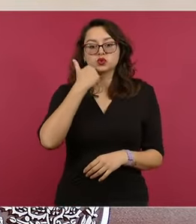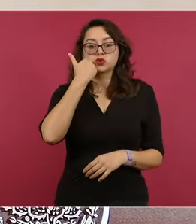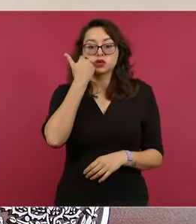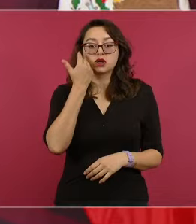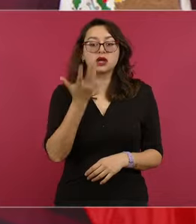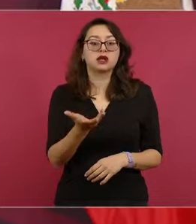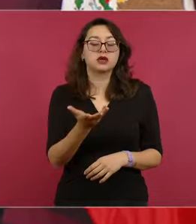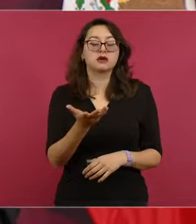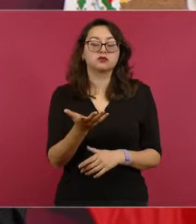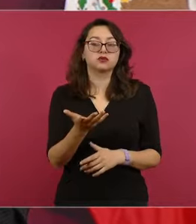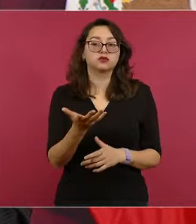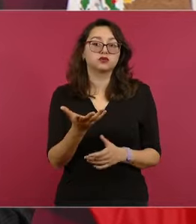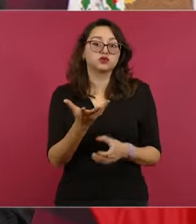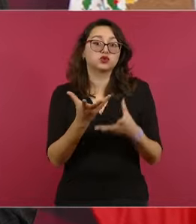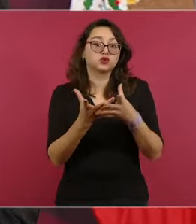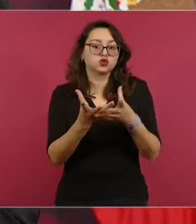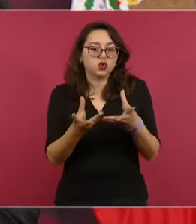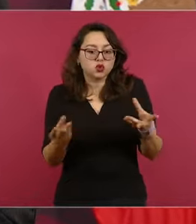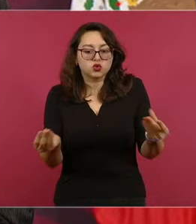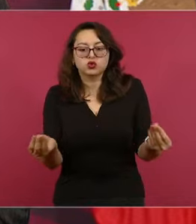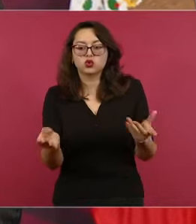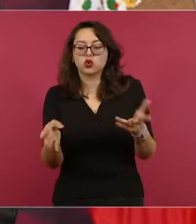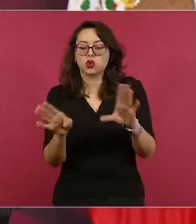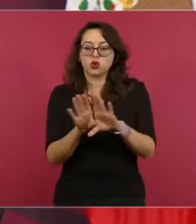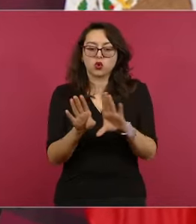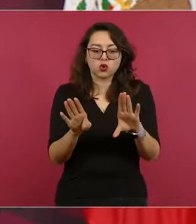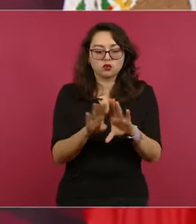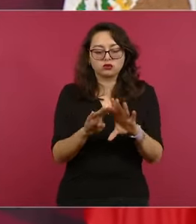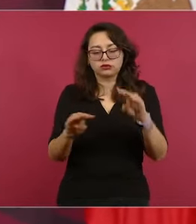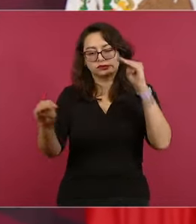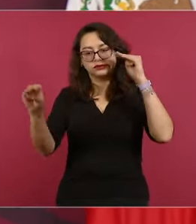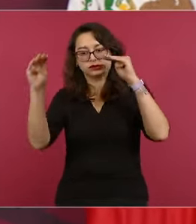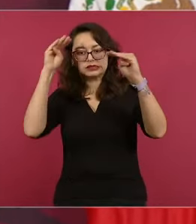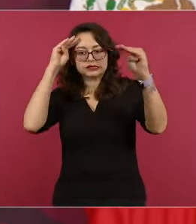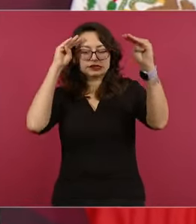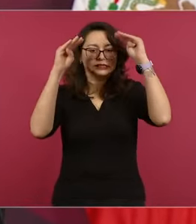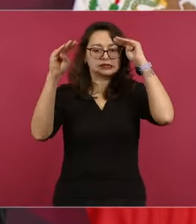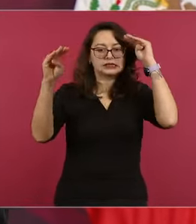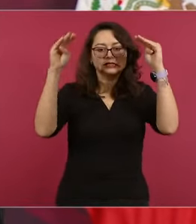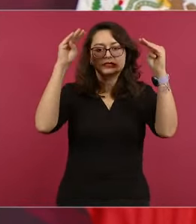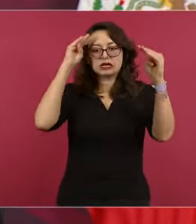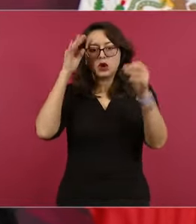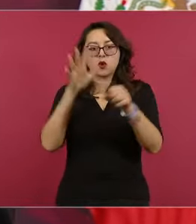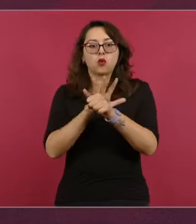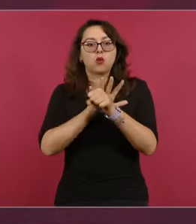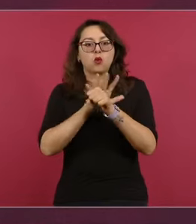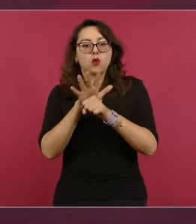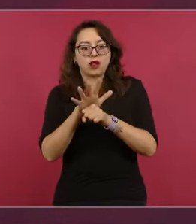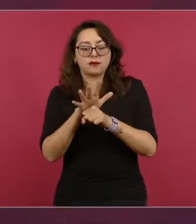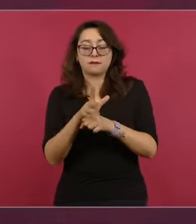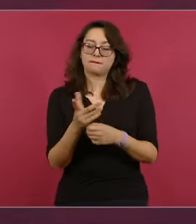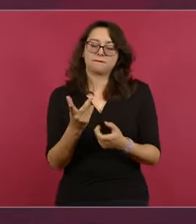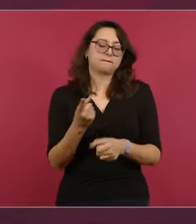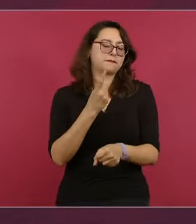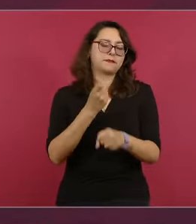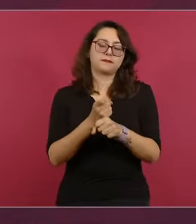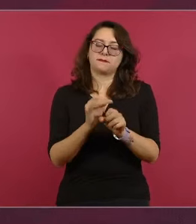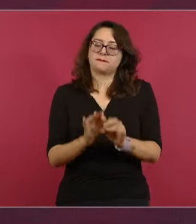resolviendo, buscando opciones alternativas. Se necesitaba el dictamen.